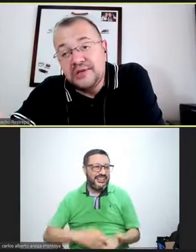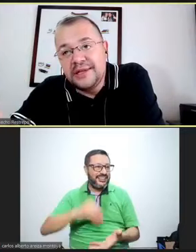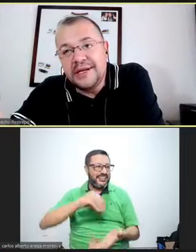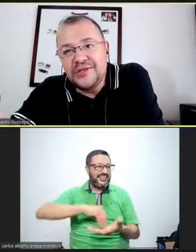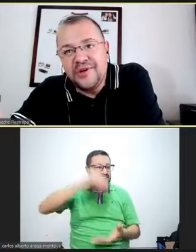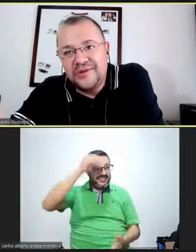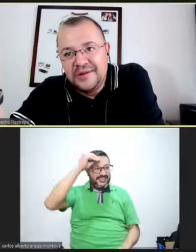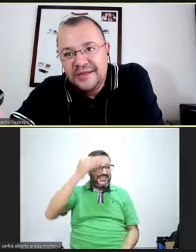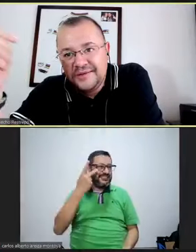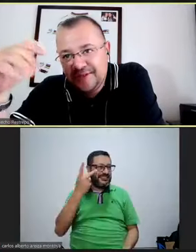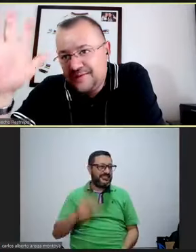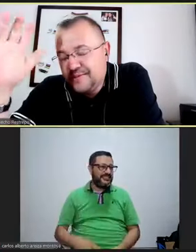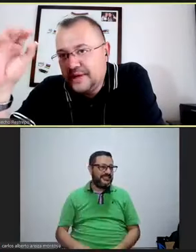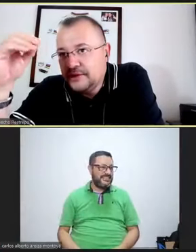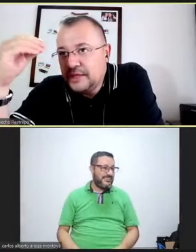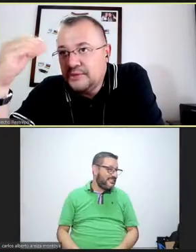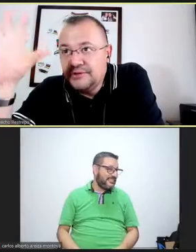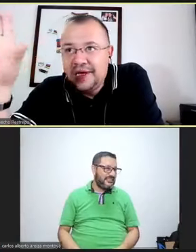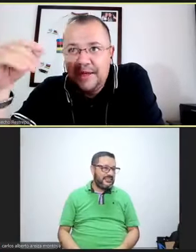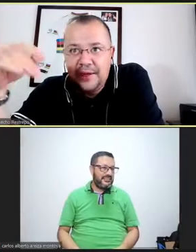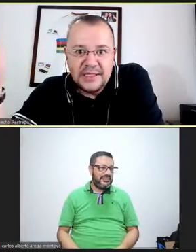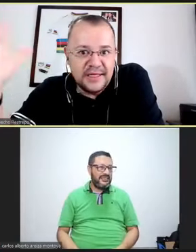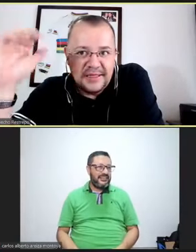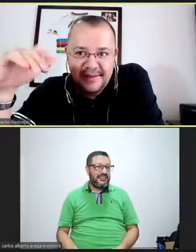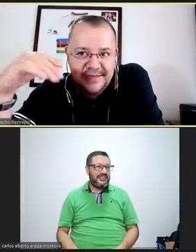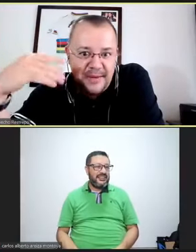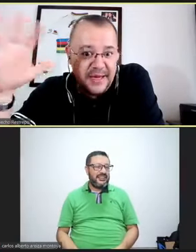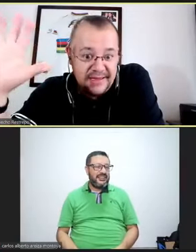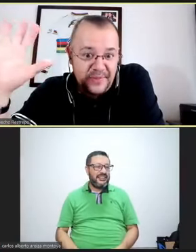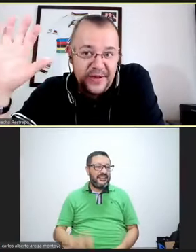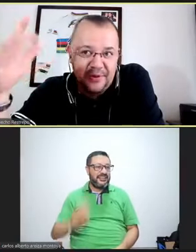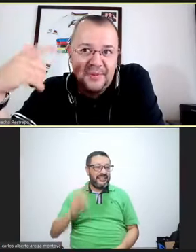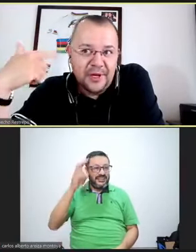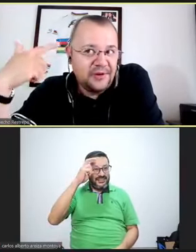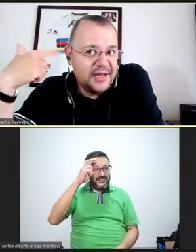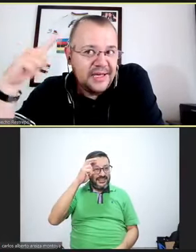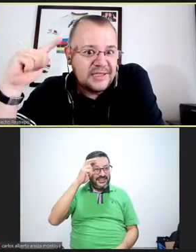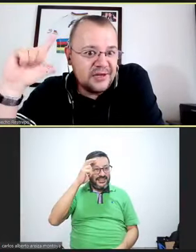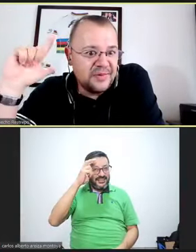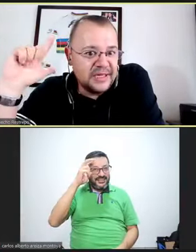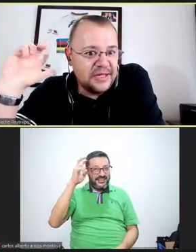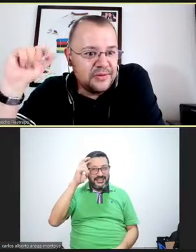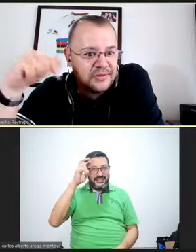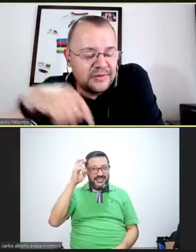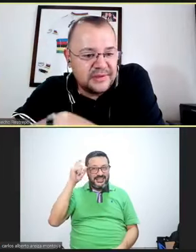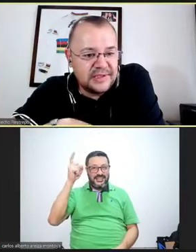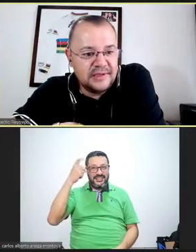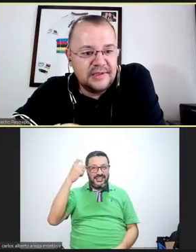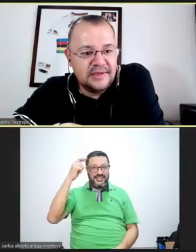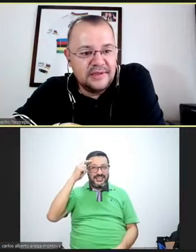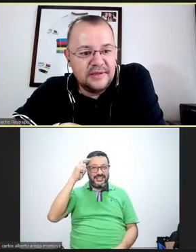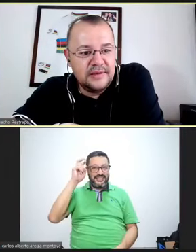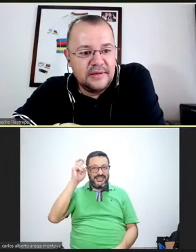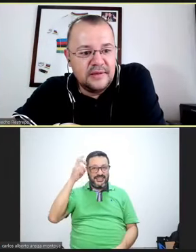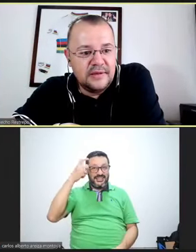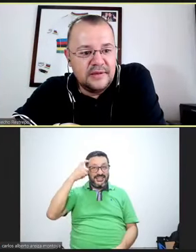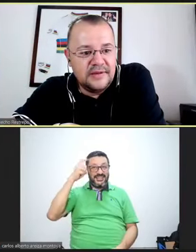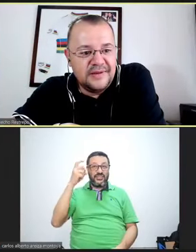mucha concentración. Yo me imagino ya uno en la película se mete, pero tiene que estar como atento.